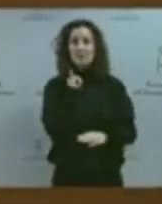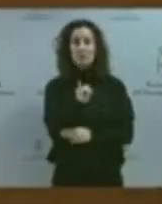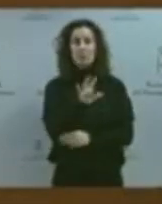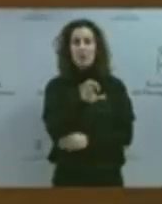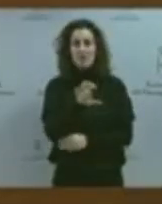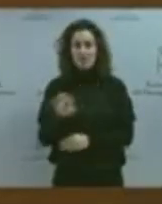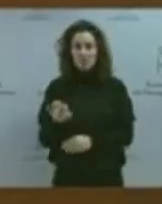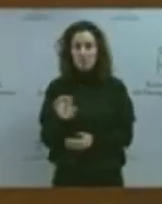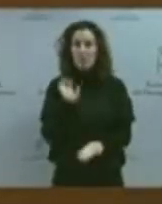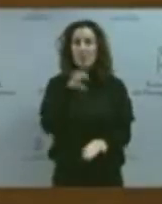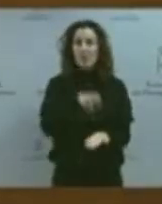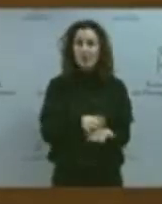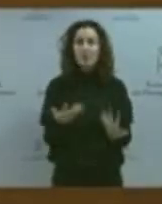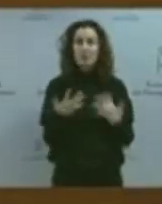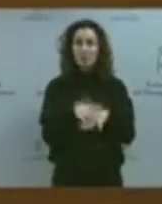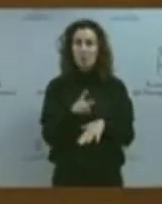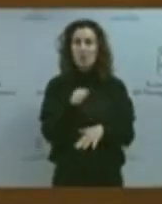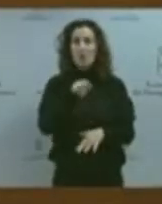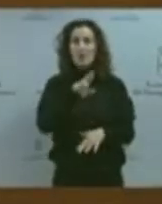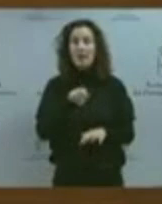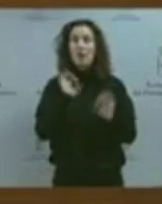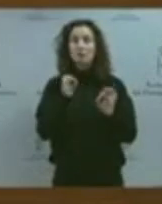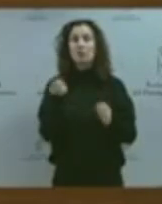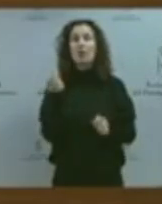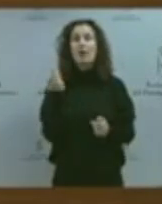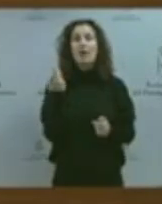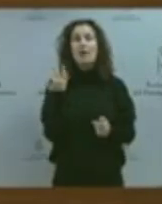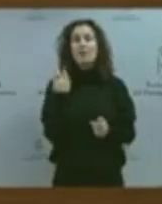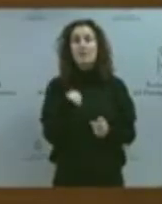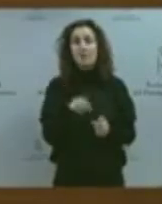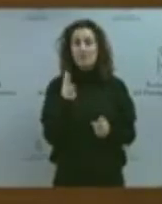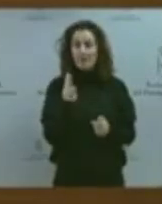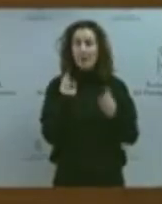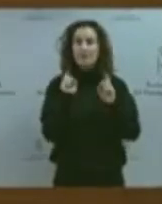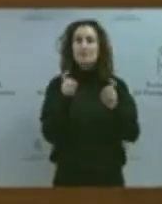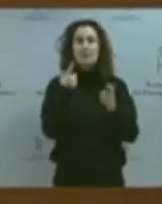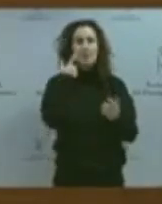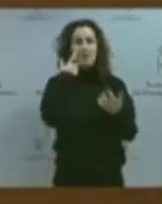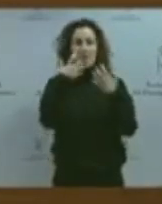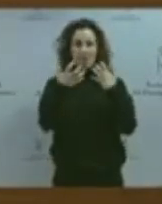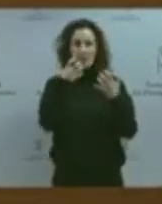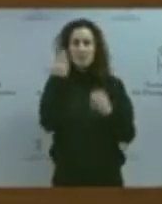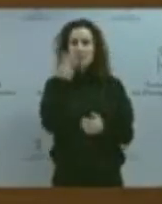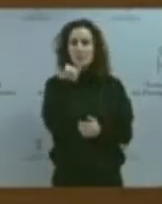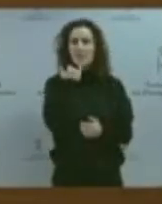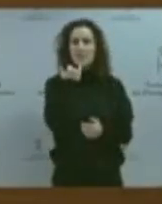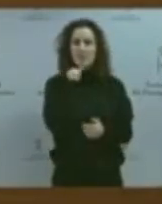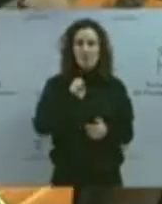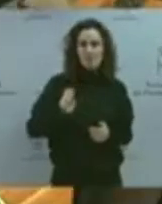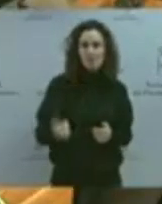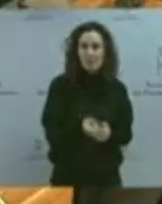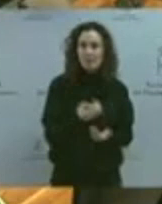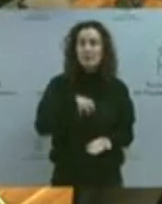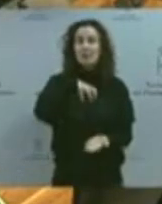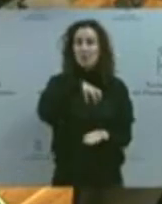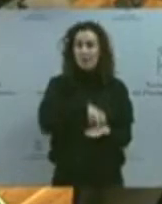formación profesional, los centros de enseñanzas artísticas, de las escuelas de idioma y los centros también del profesorado. El resto